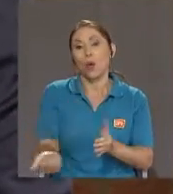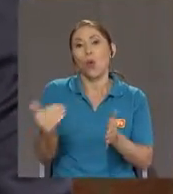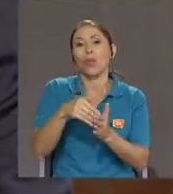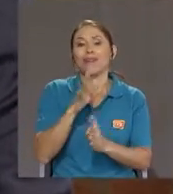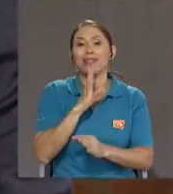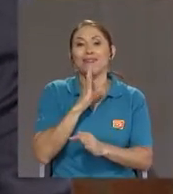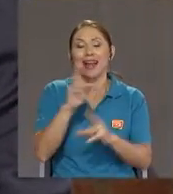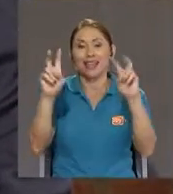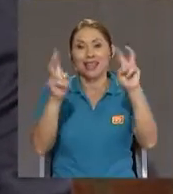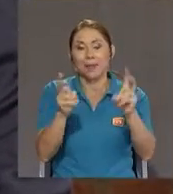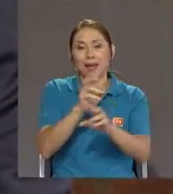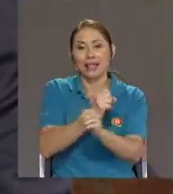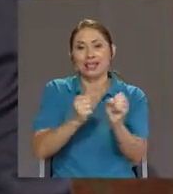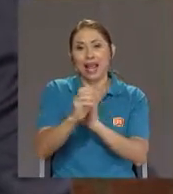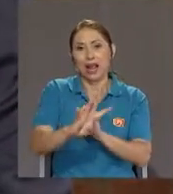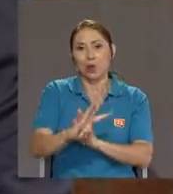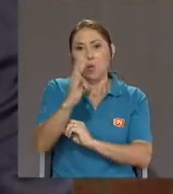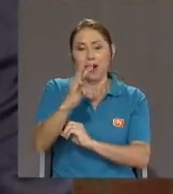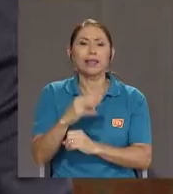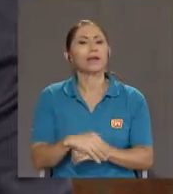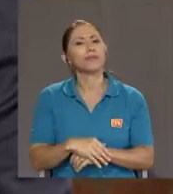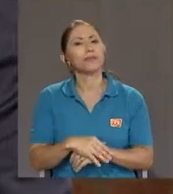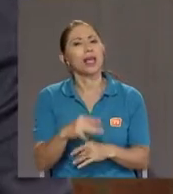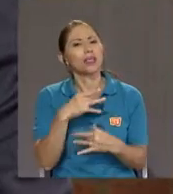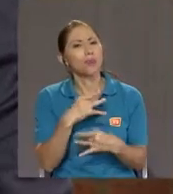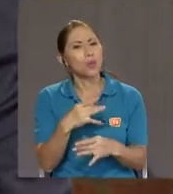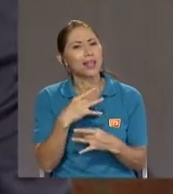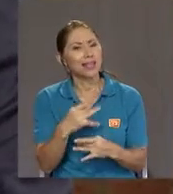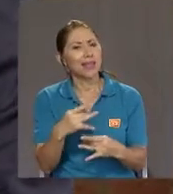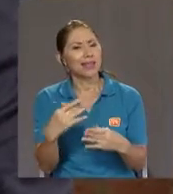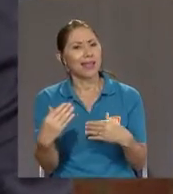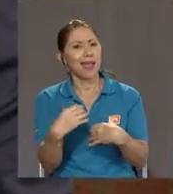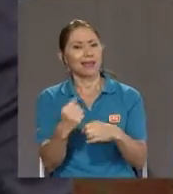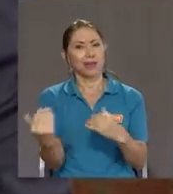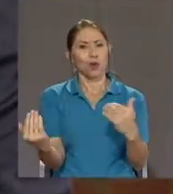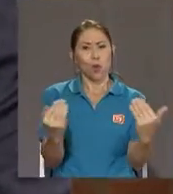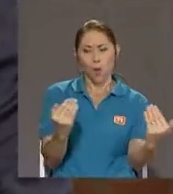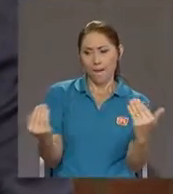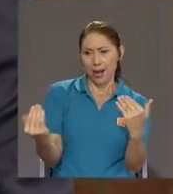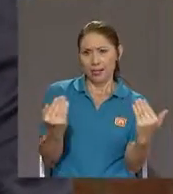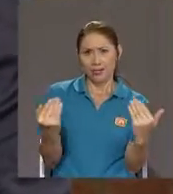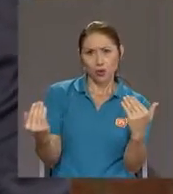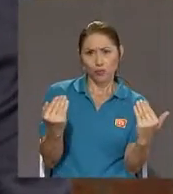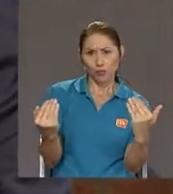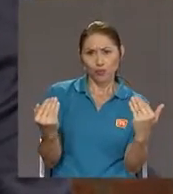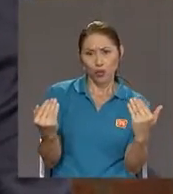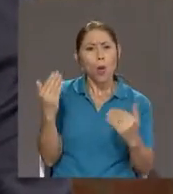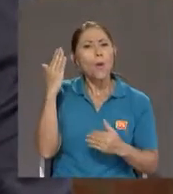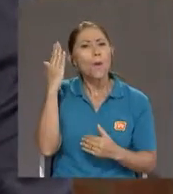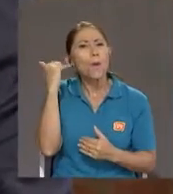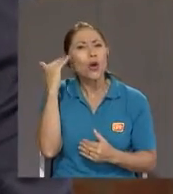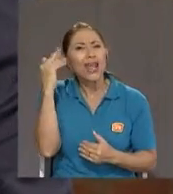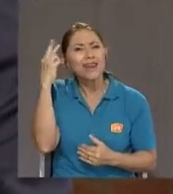Cuarta. Es muy interesante comparar los criterios con los cuales la Sala